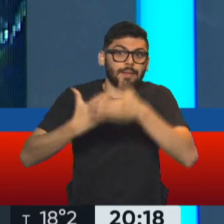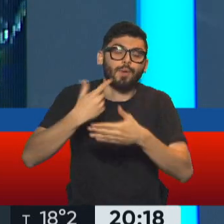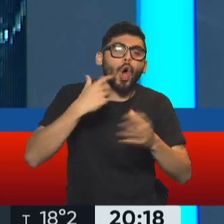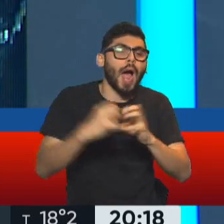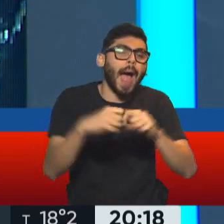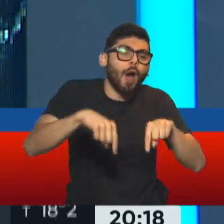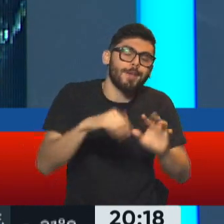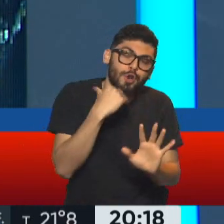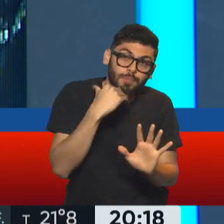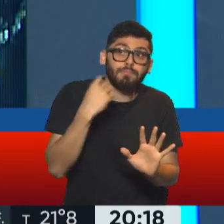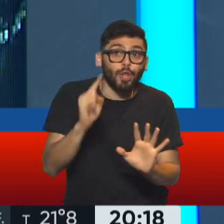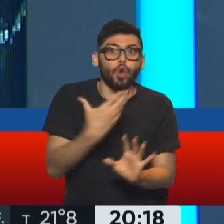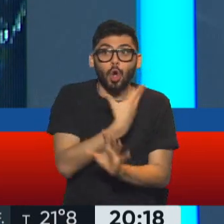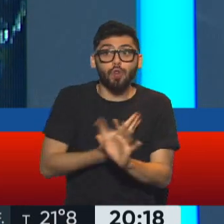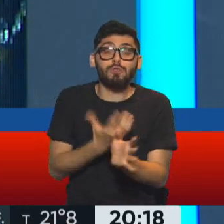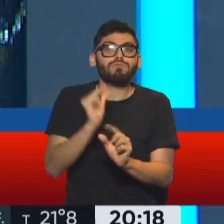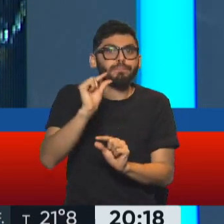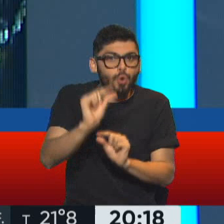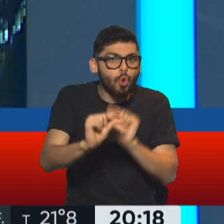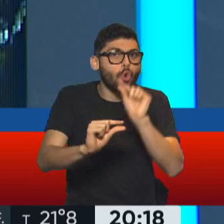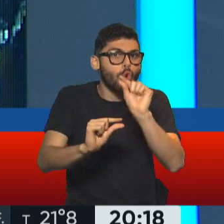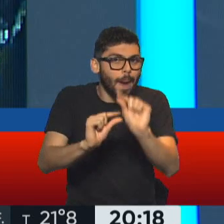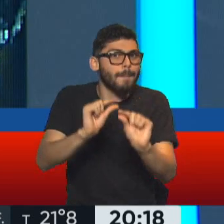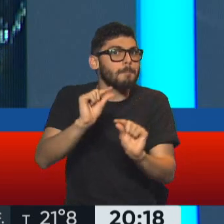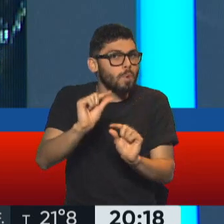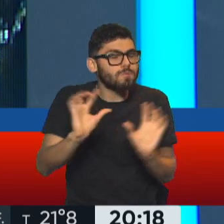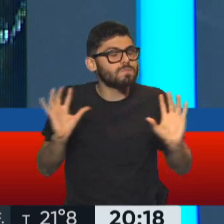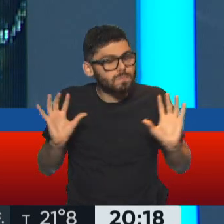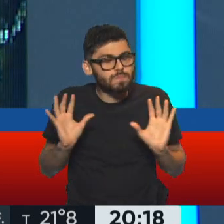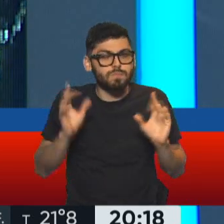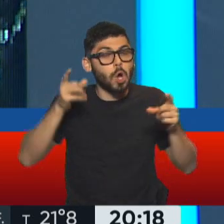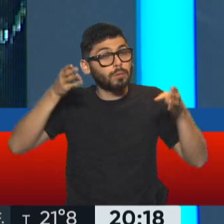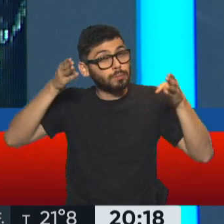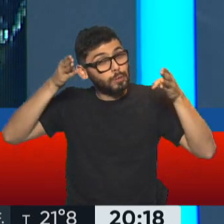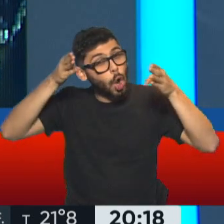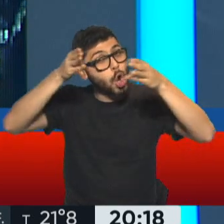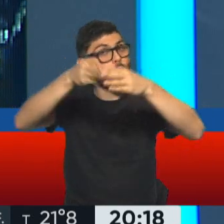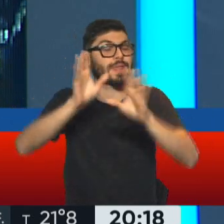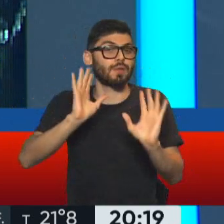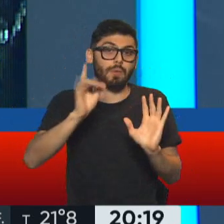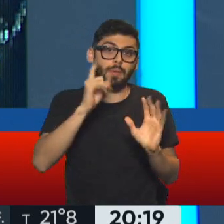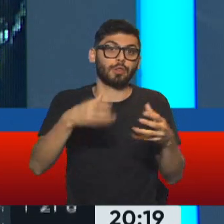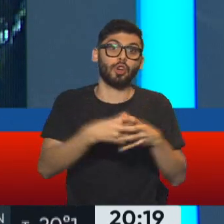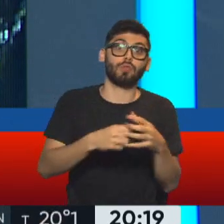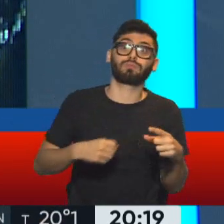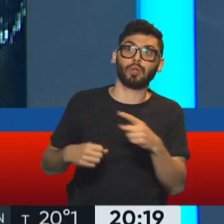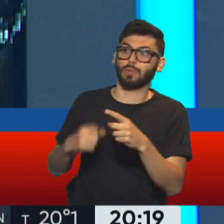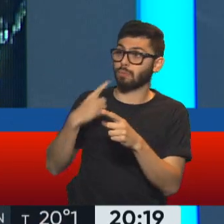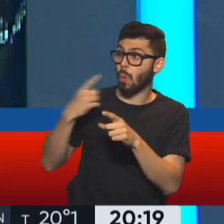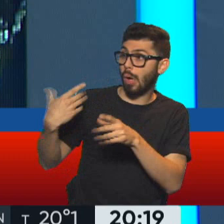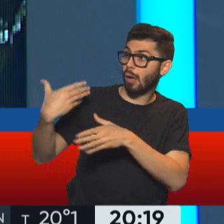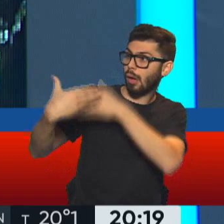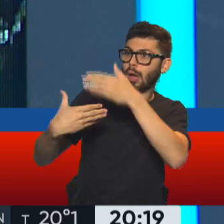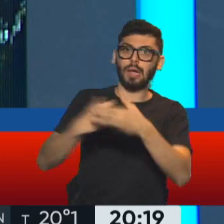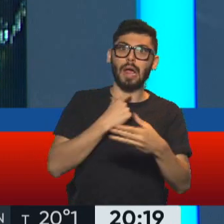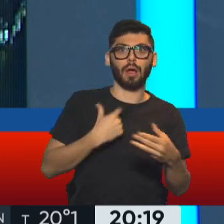del gobierno han ido apuntando a esto y me parece que lo que intenta de alguna manera la campaña de la oposición es equiparar e ir un poco a la altura de lo que